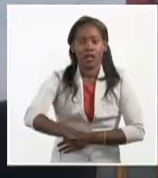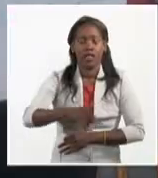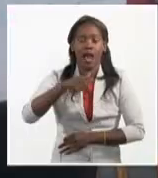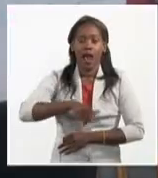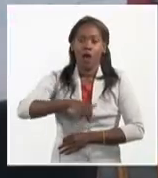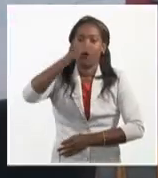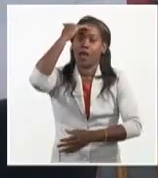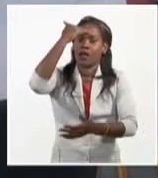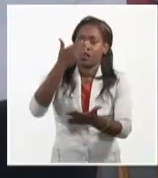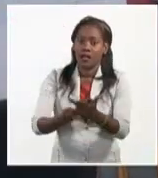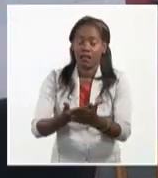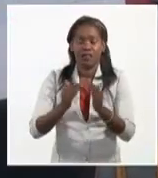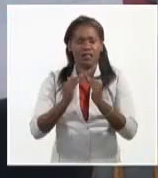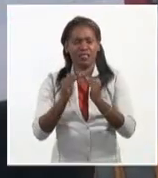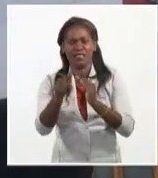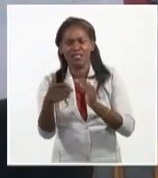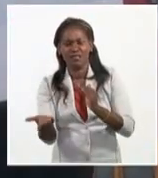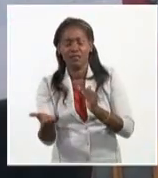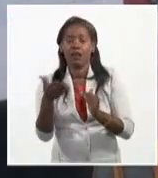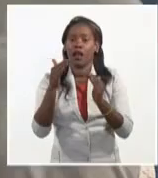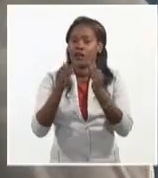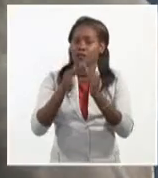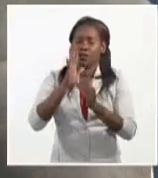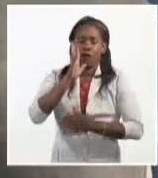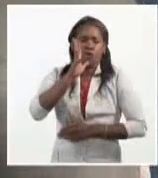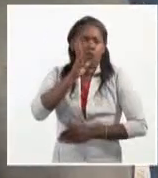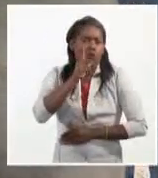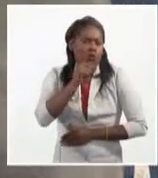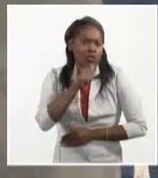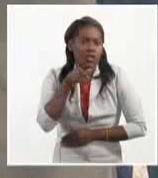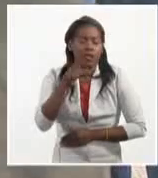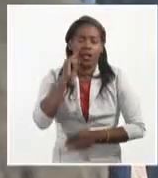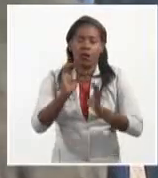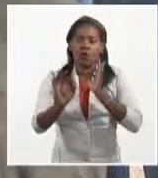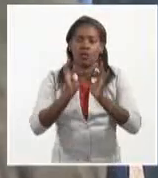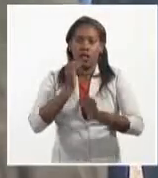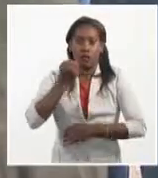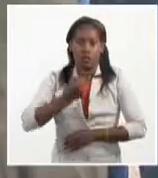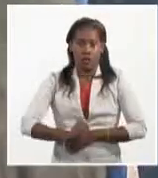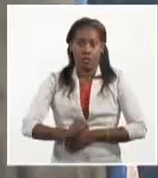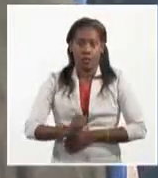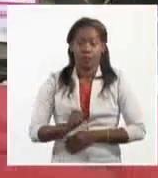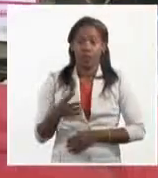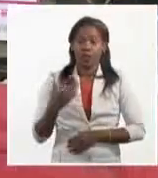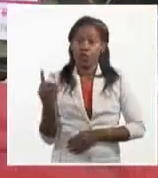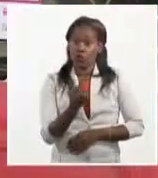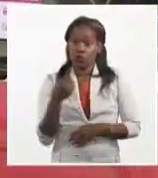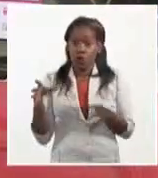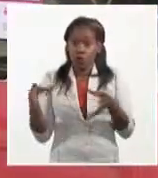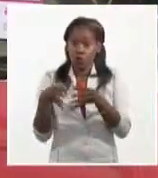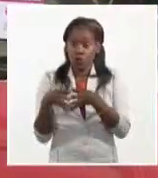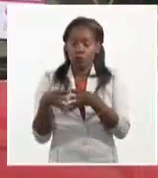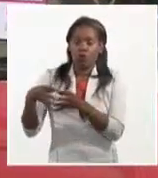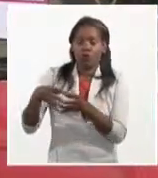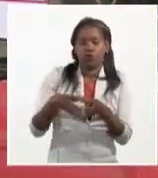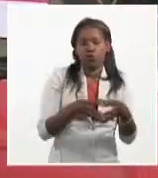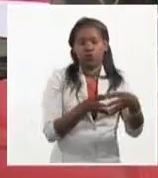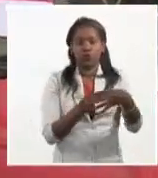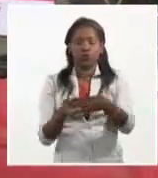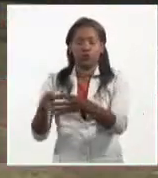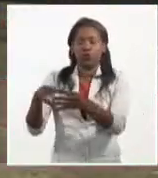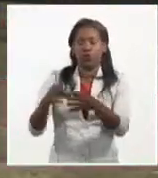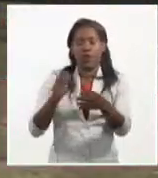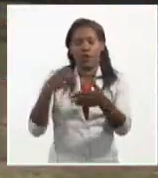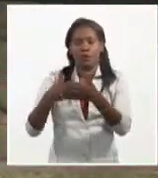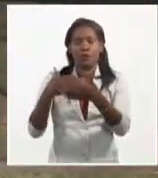linda. Las máximas autoridades de la provincia también asistieron a la prueba general de zafra del Central Manuel Piti Fajardo, el